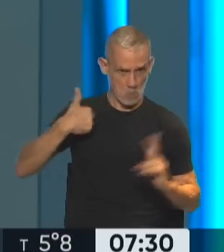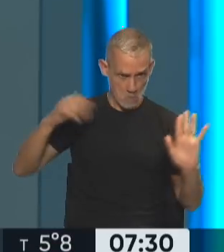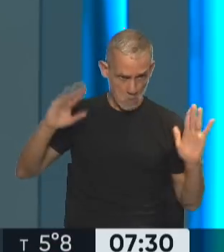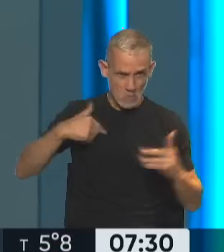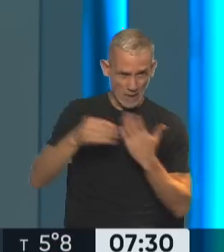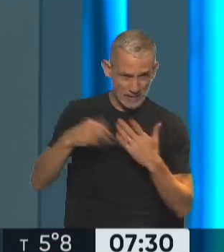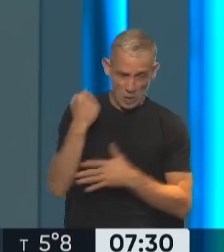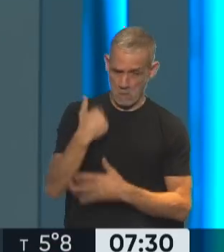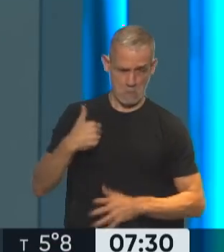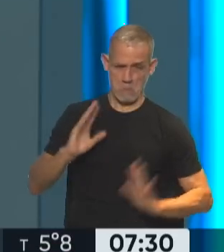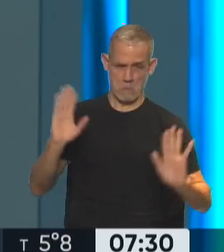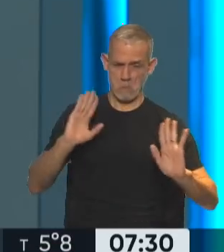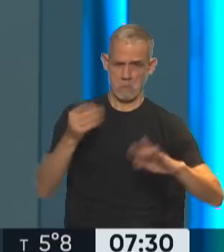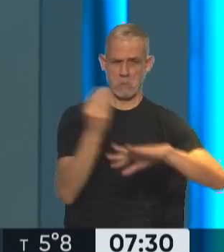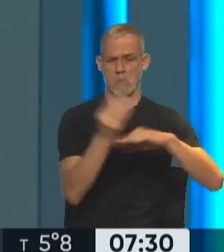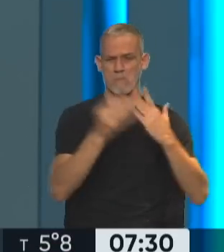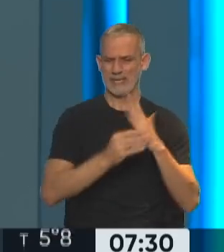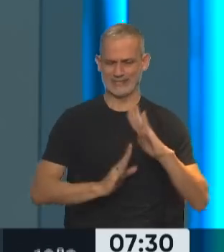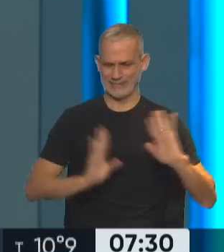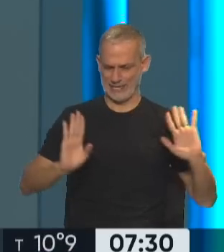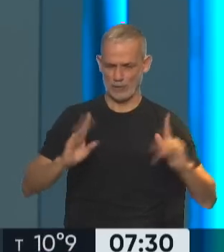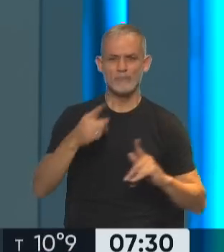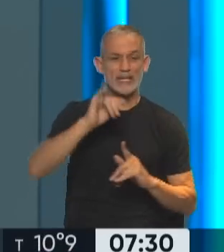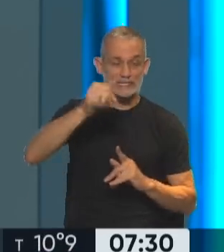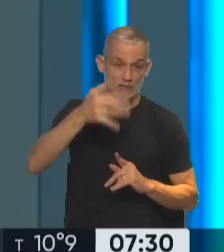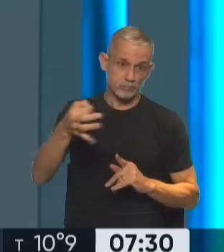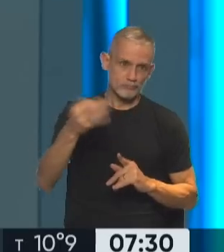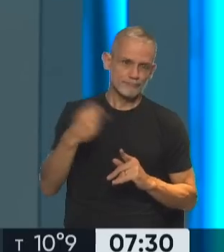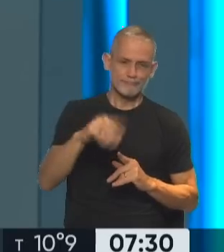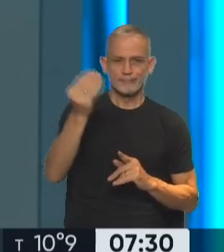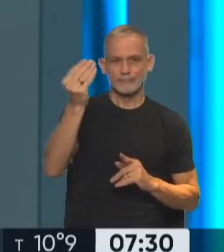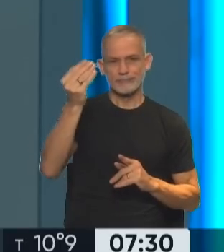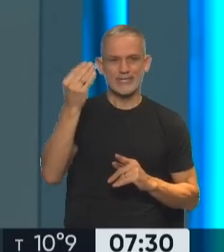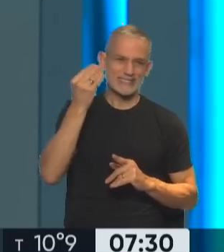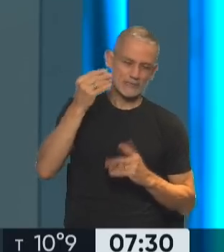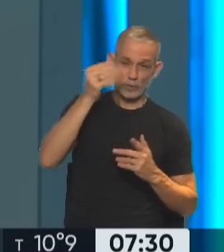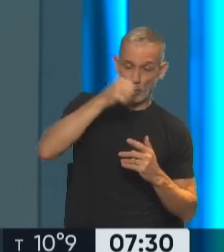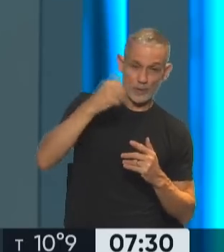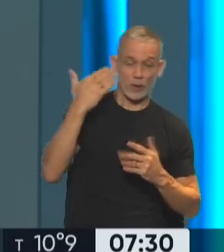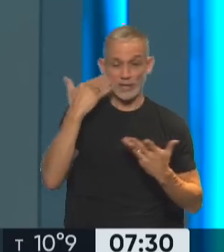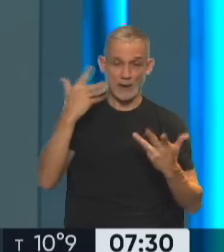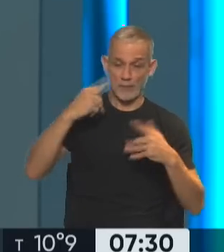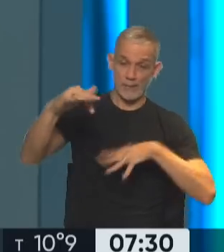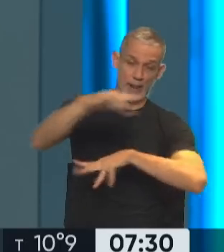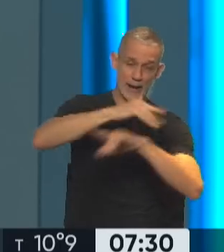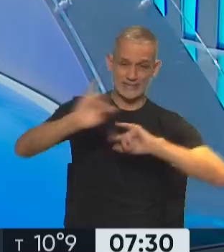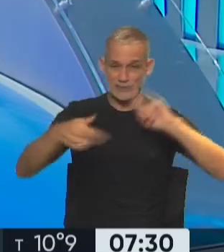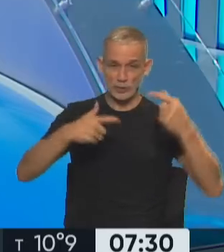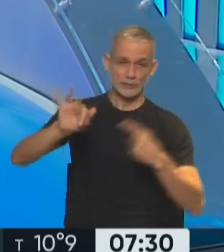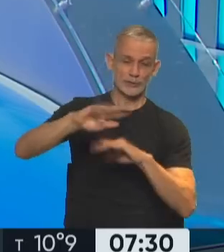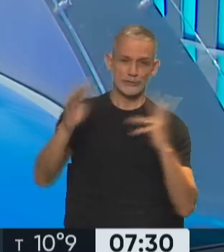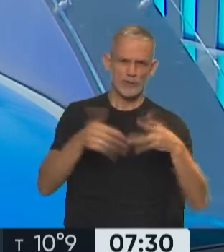agenda profesional hacerse cargo de la cartera económica. Sí es cierto que durante toda la tarde, no solamente ayer había versiones, sino que